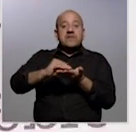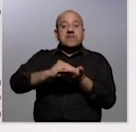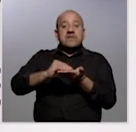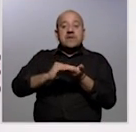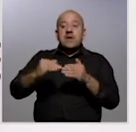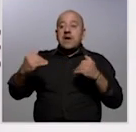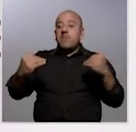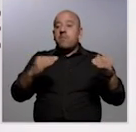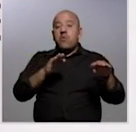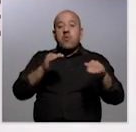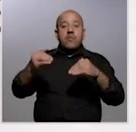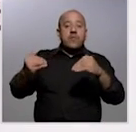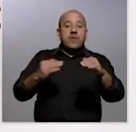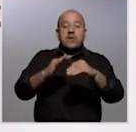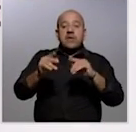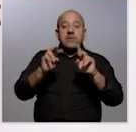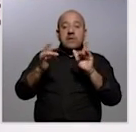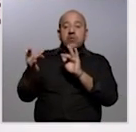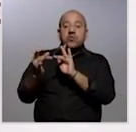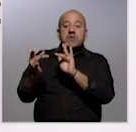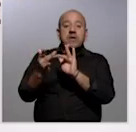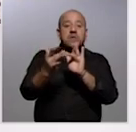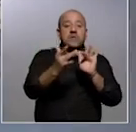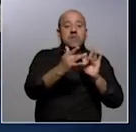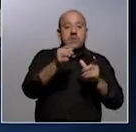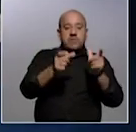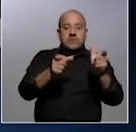permitirá aumentar la cercanía con la gente